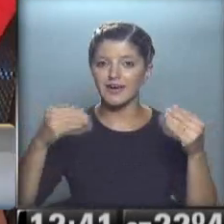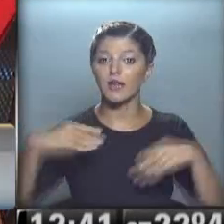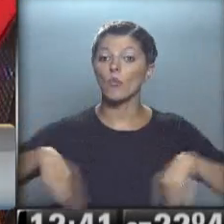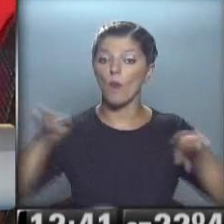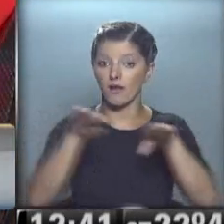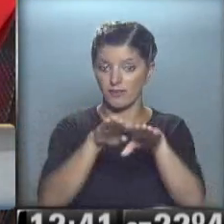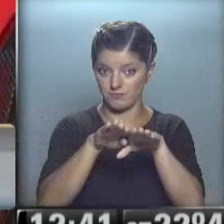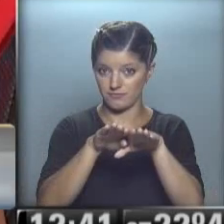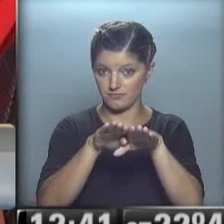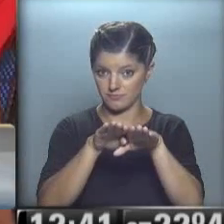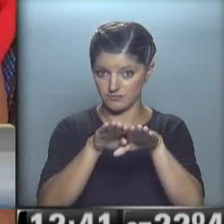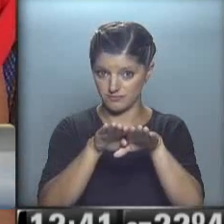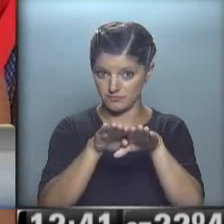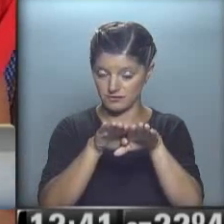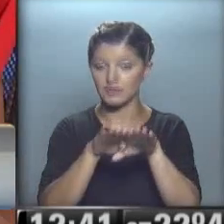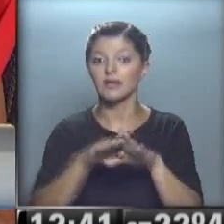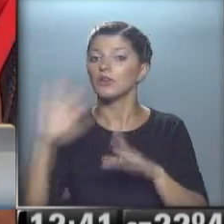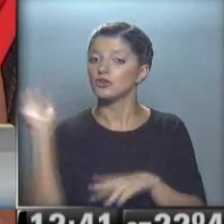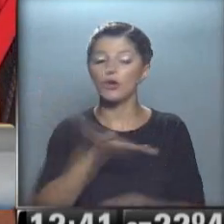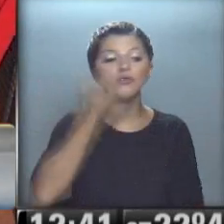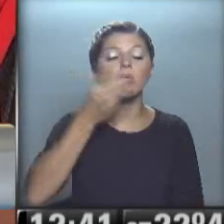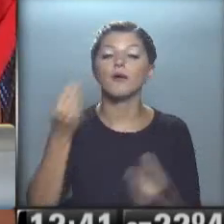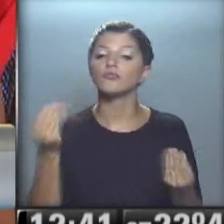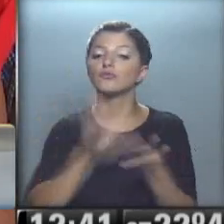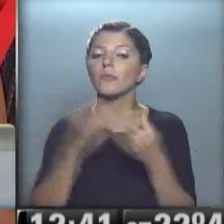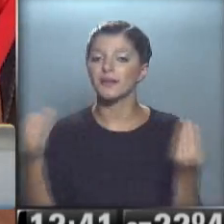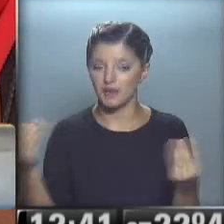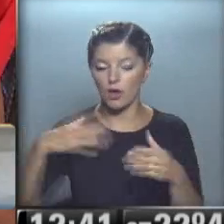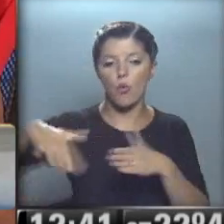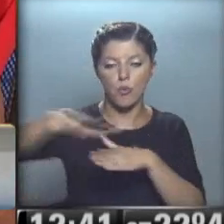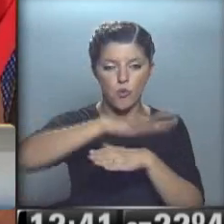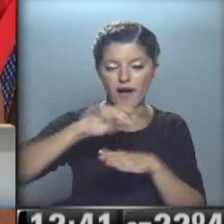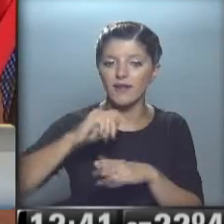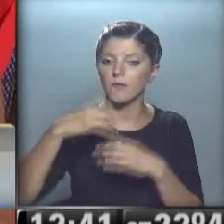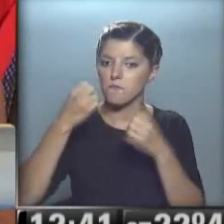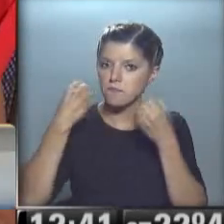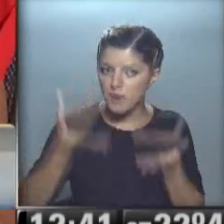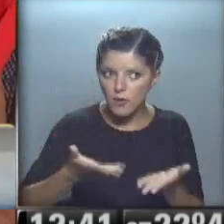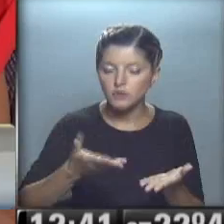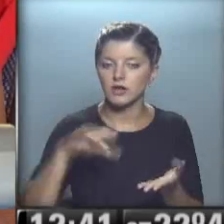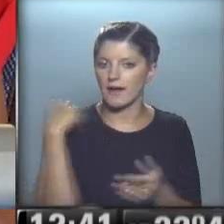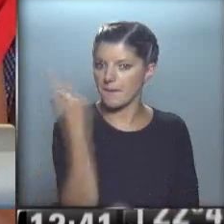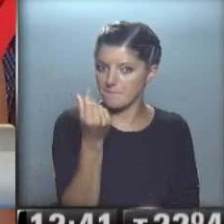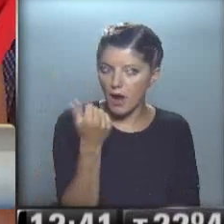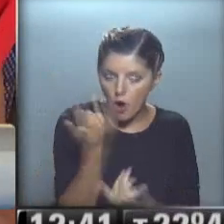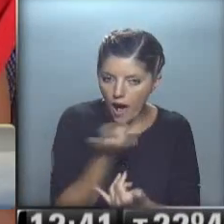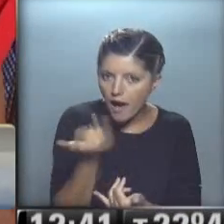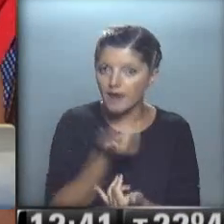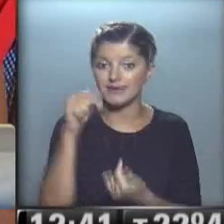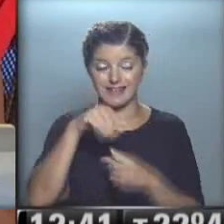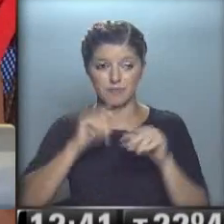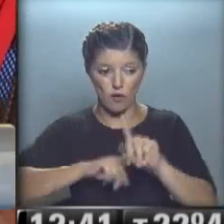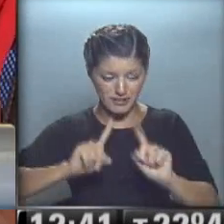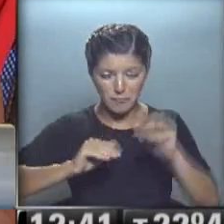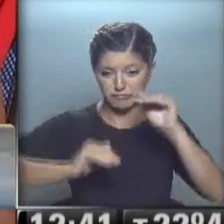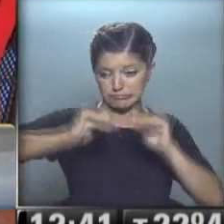todos los discursos lo que remarcaba eran justamente una zona tan rica como la que nosotros vivimos que tenga esta desigualdad y que tiene todos los